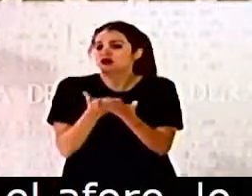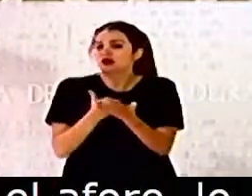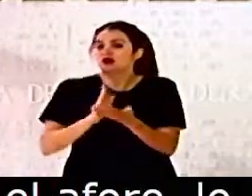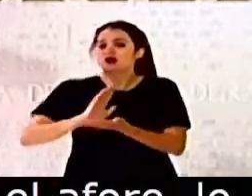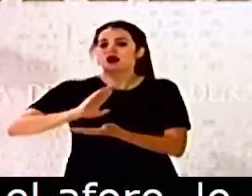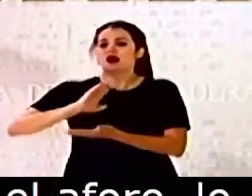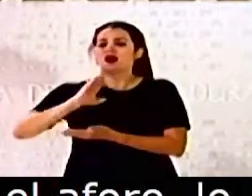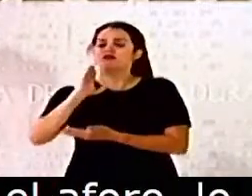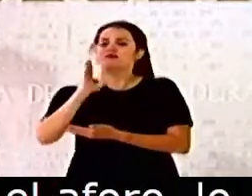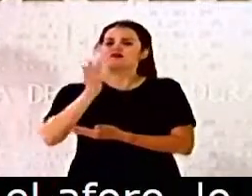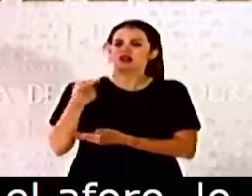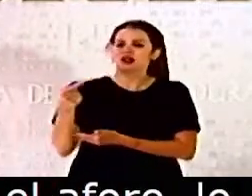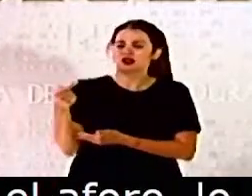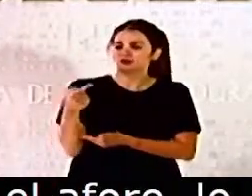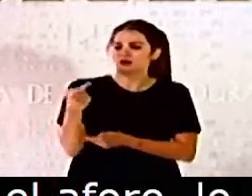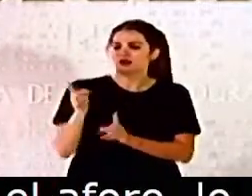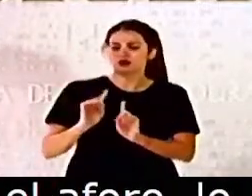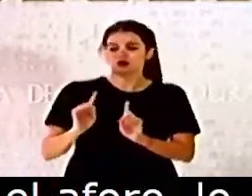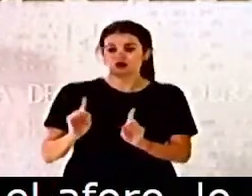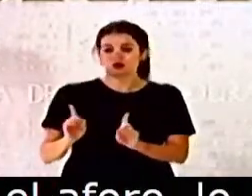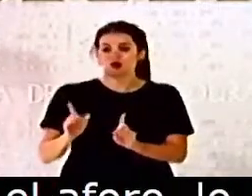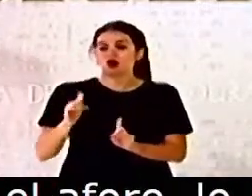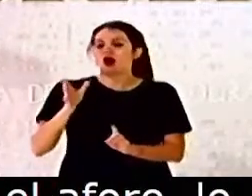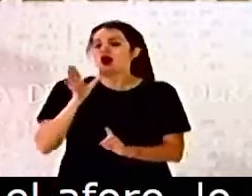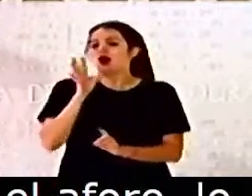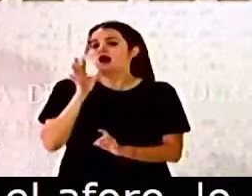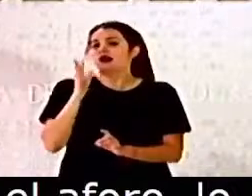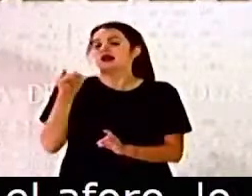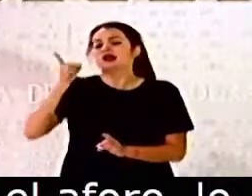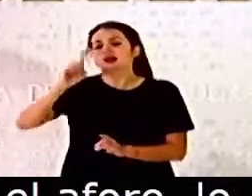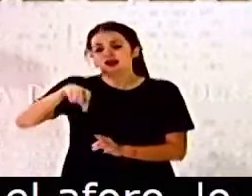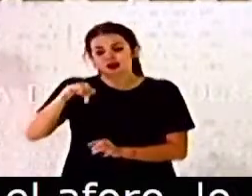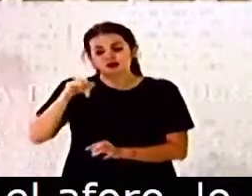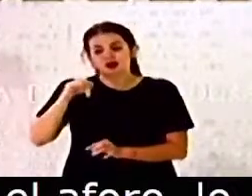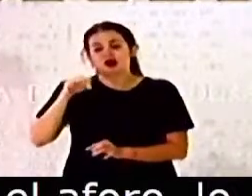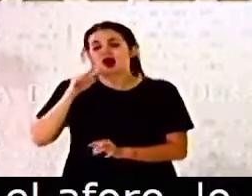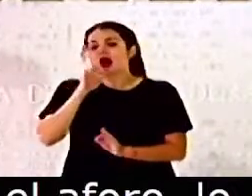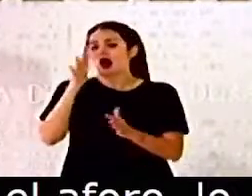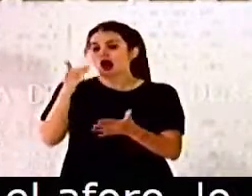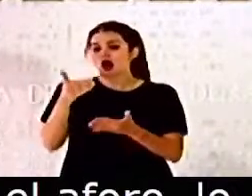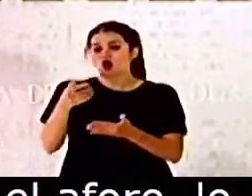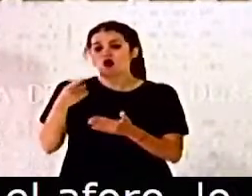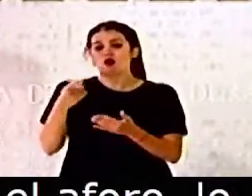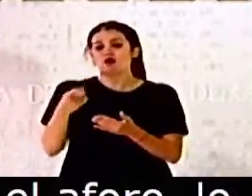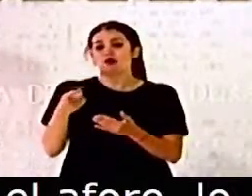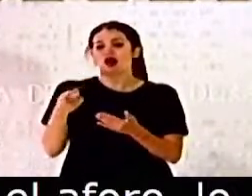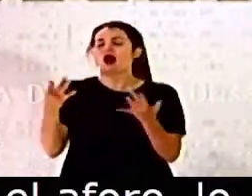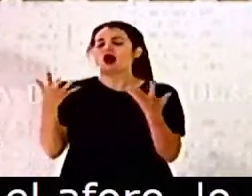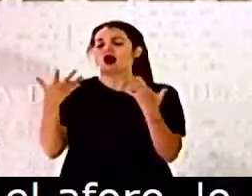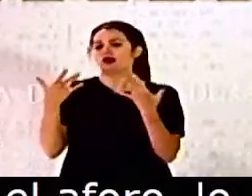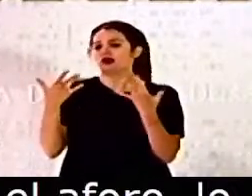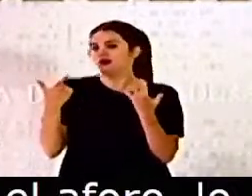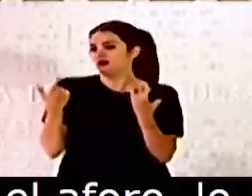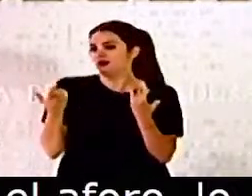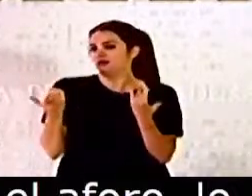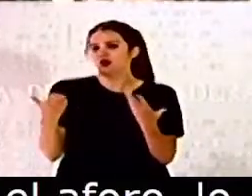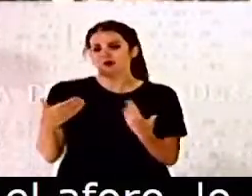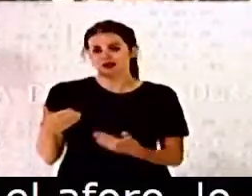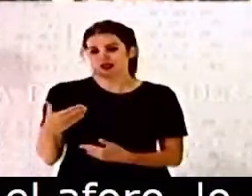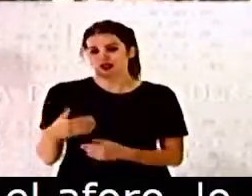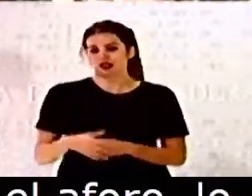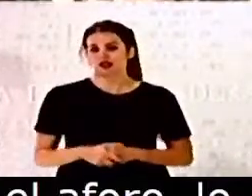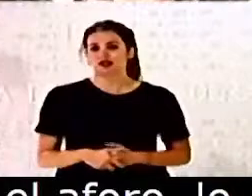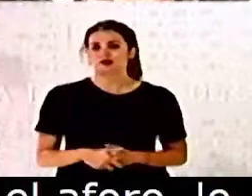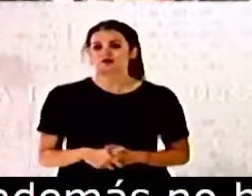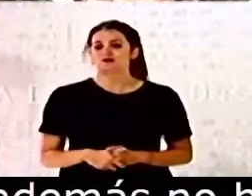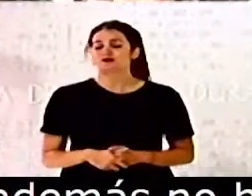además, afortunadamente, ahora en estos tiempos suelen ser al aire libre, no corren ningún peligro. Y, por